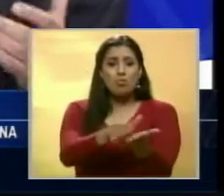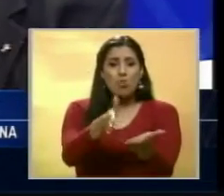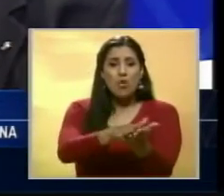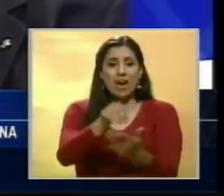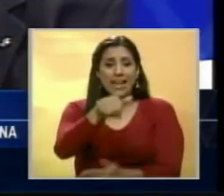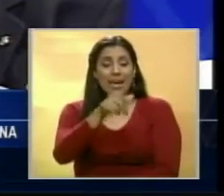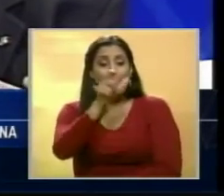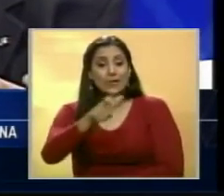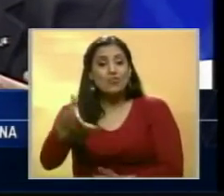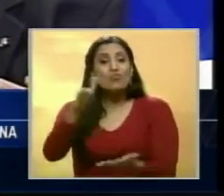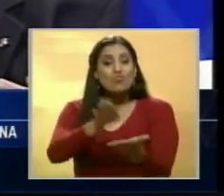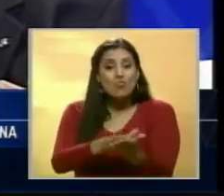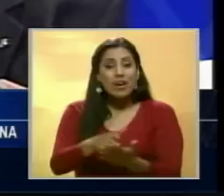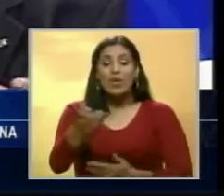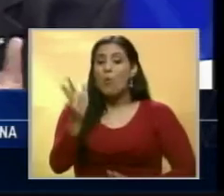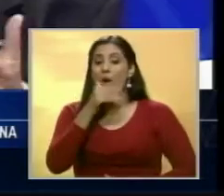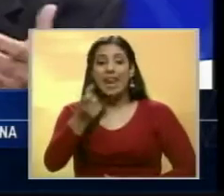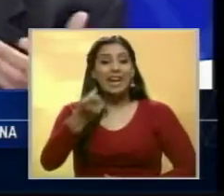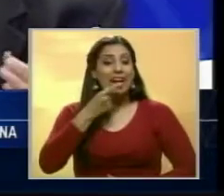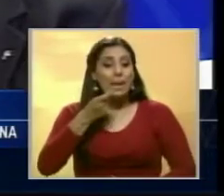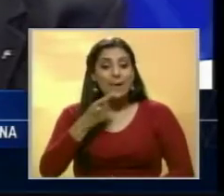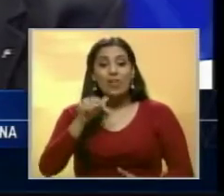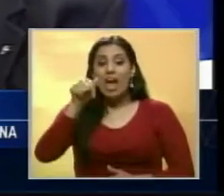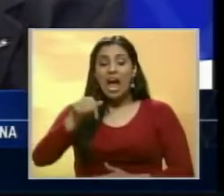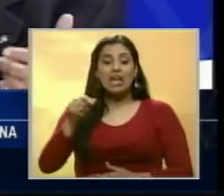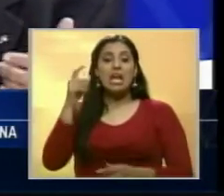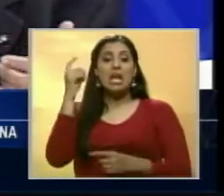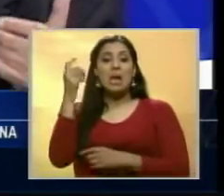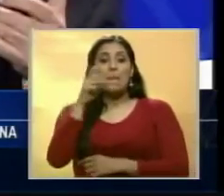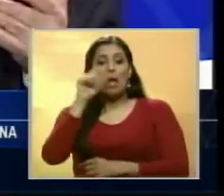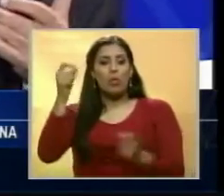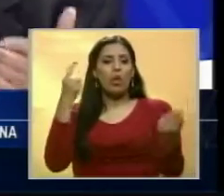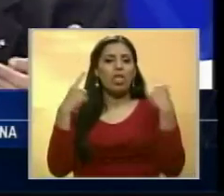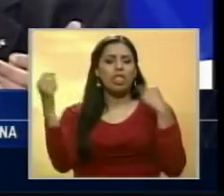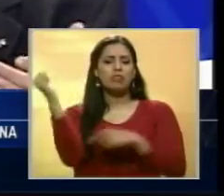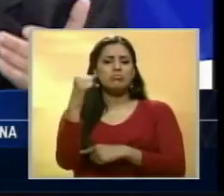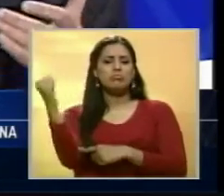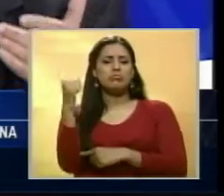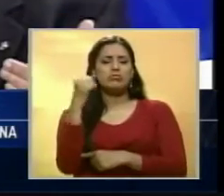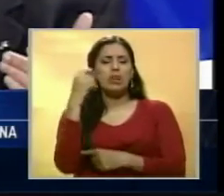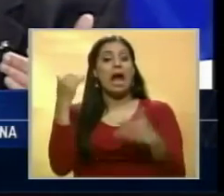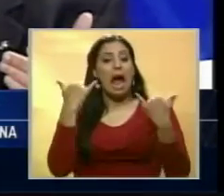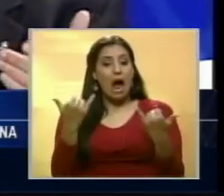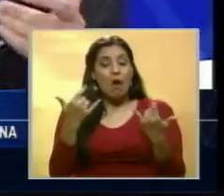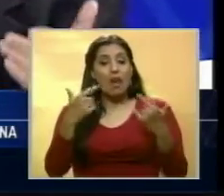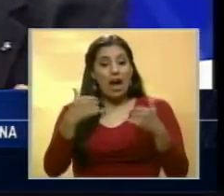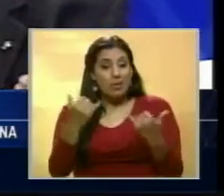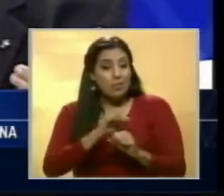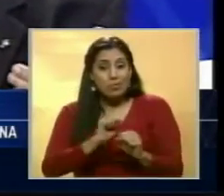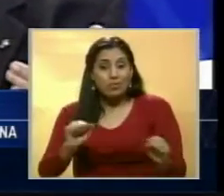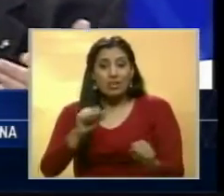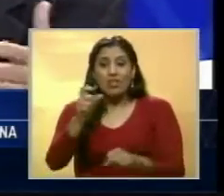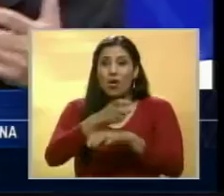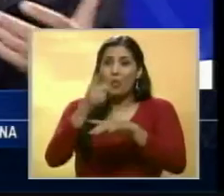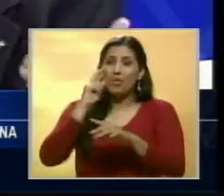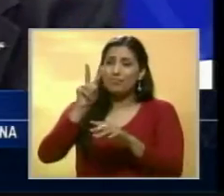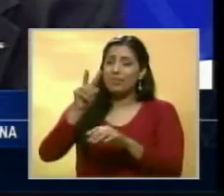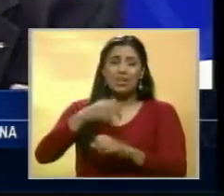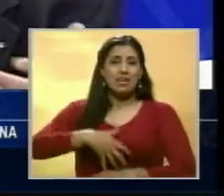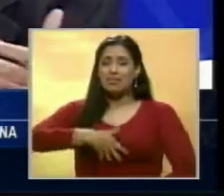Aquí están muriendo pacientes por falta de medicamentos y no sucede nada. Es inconcebible que el Estado venezolano no acepte la ayuda